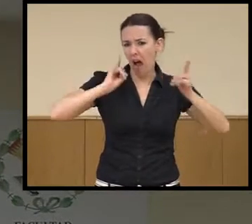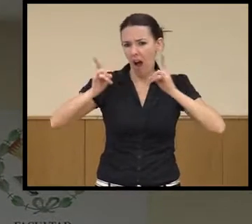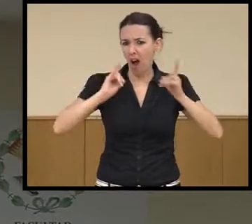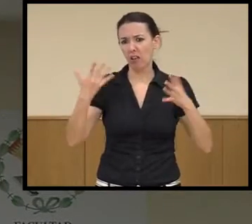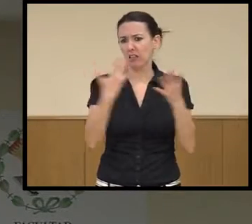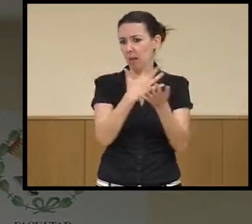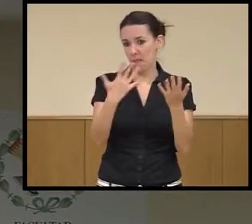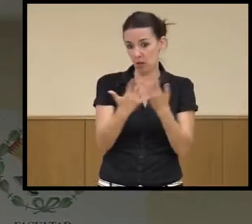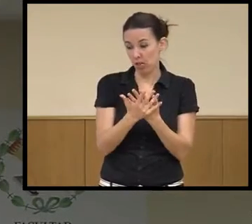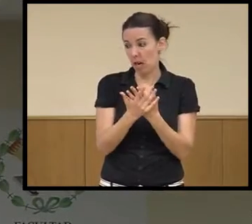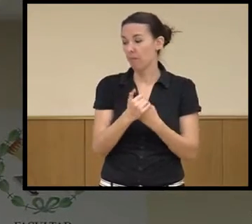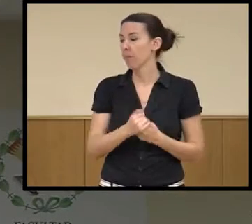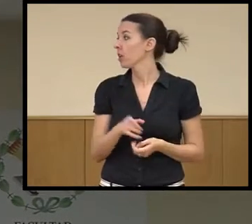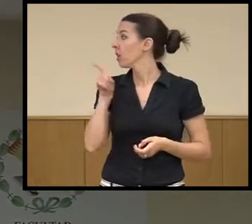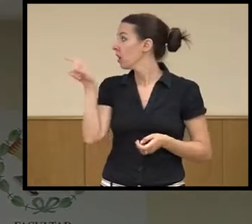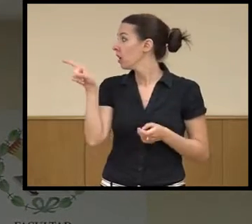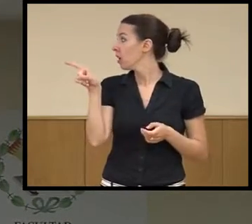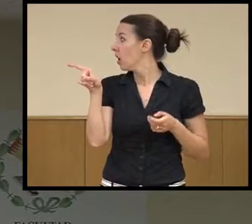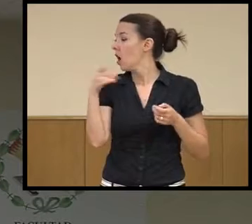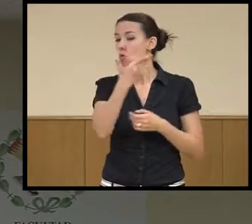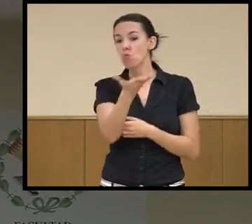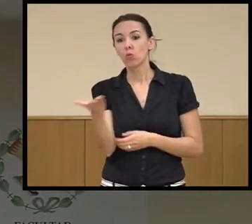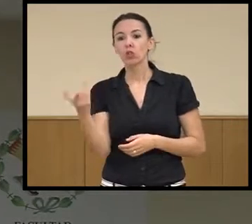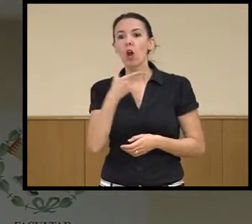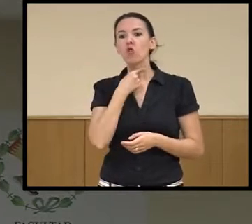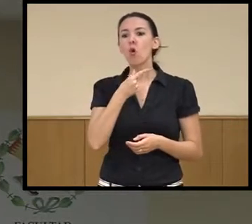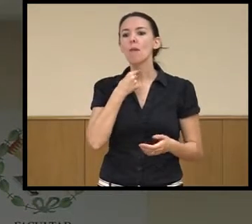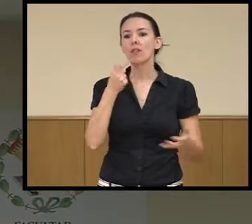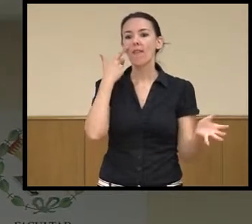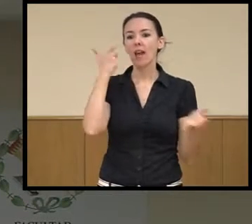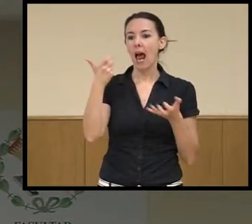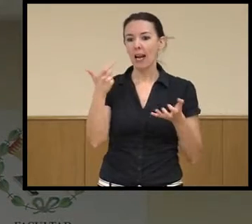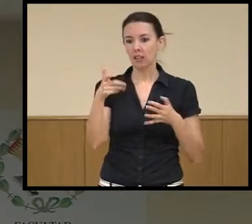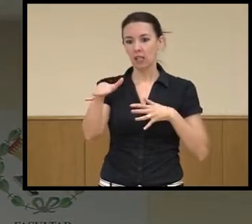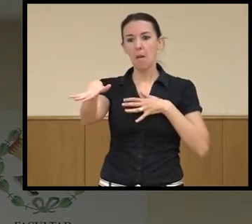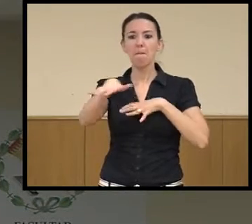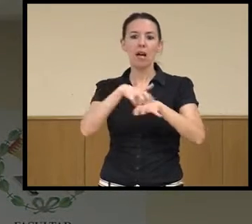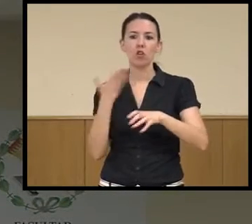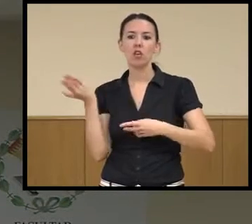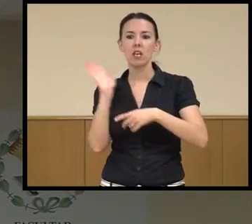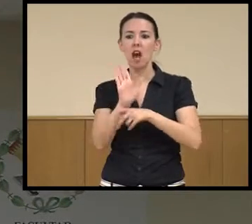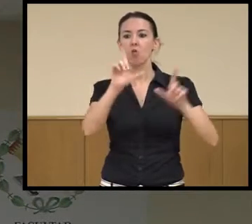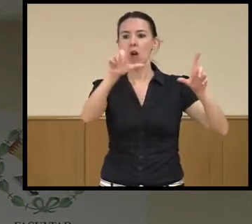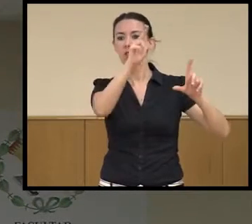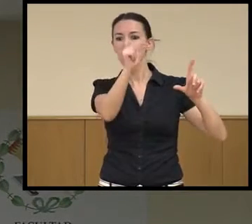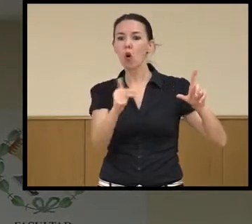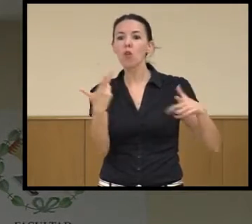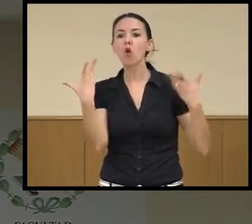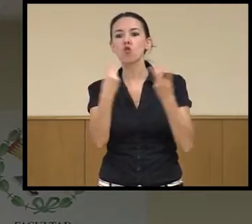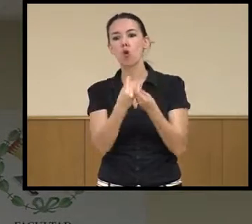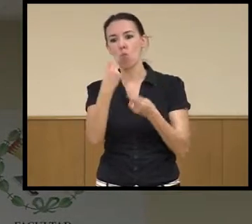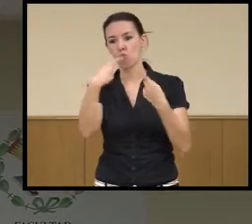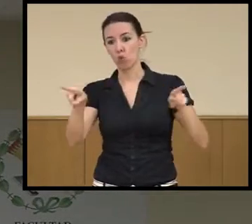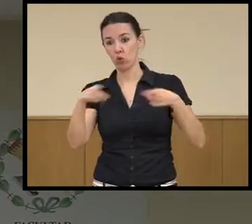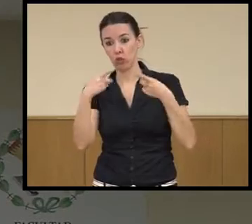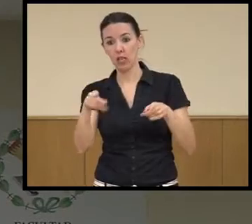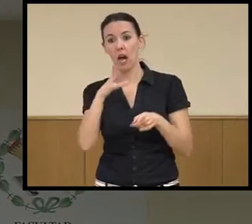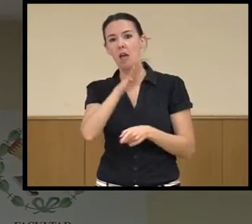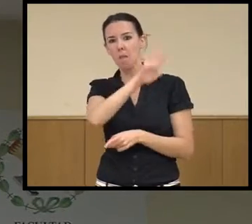festivamente. Y la goyesca imagen de la itinerante comedia del arte, casi siempre ilustrada también con música y que en este caso se nos